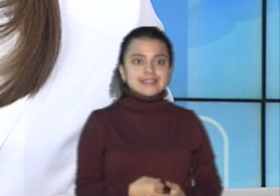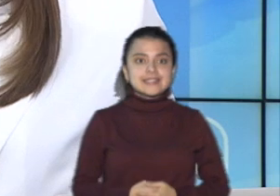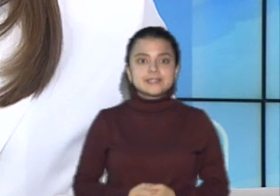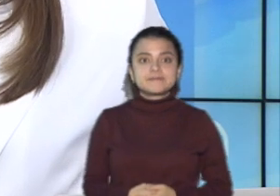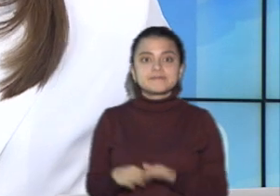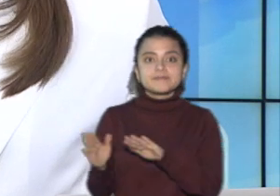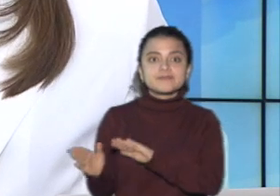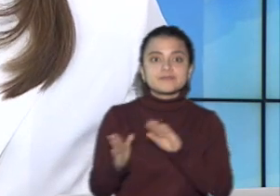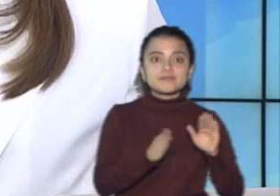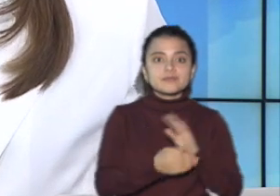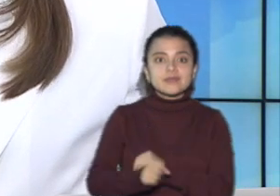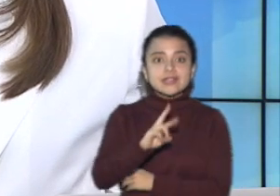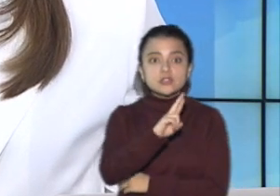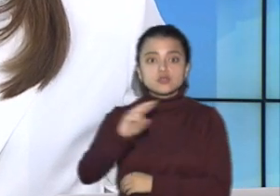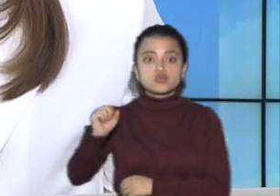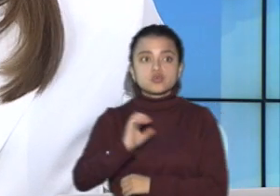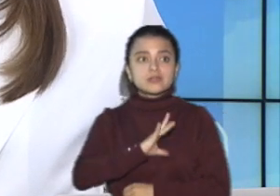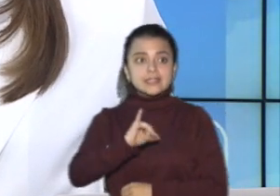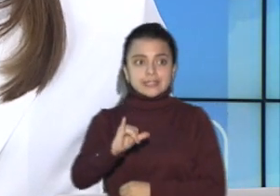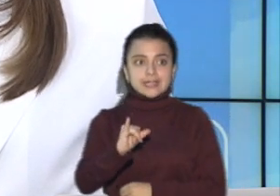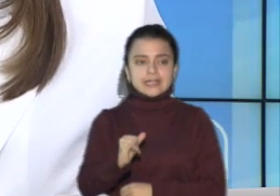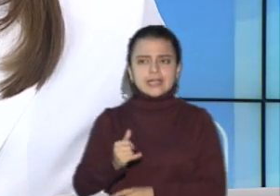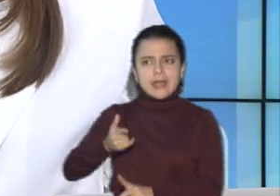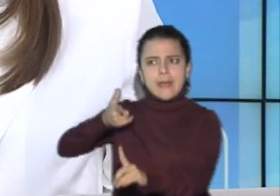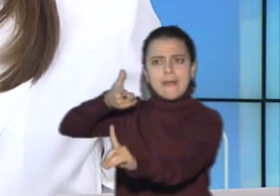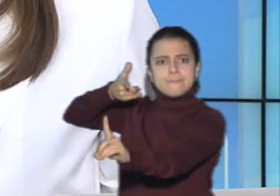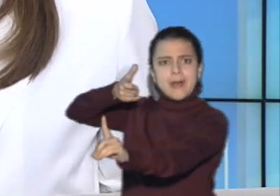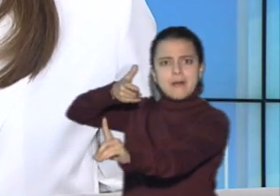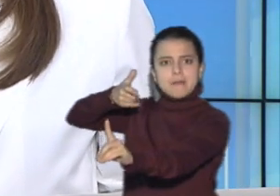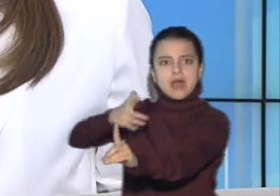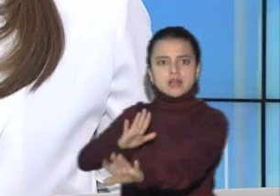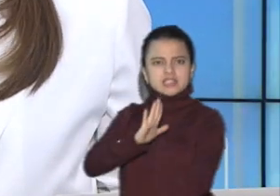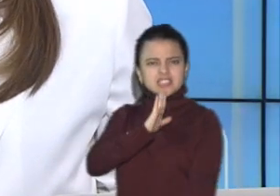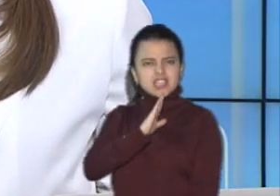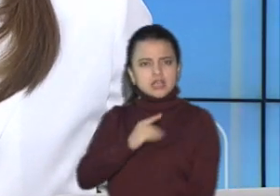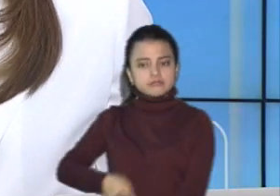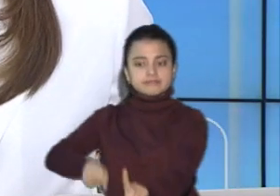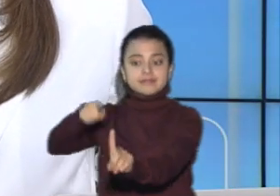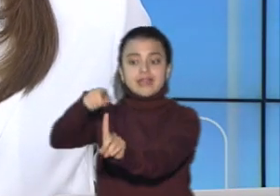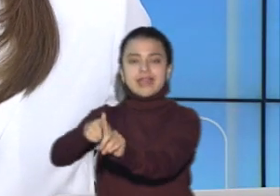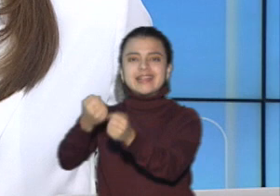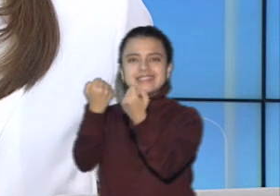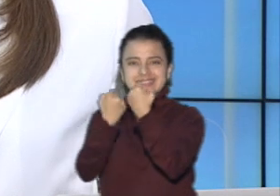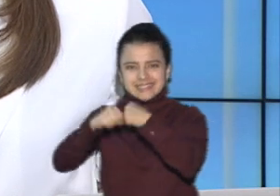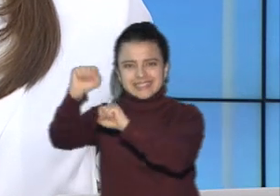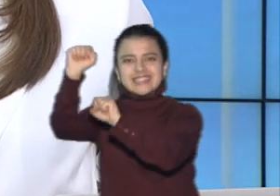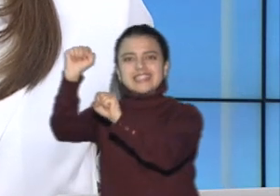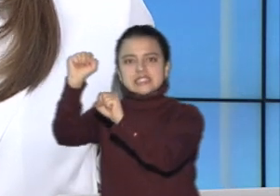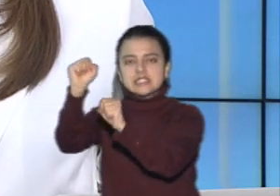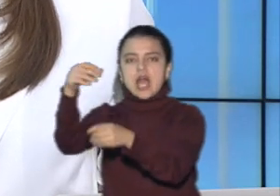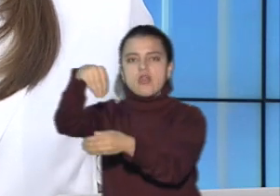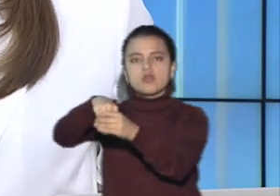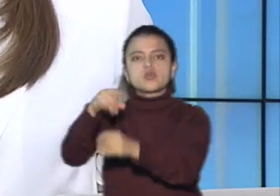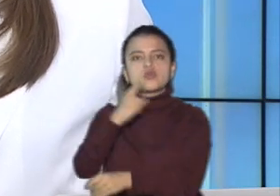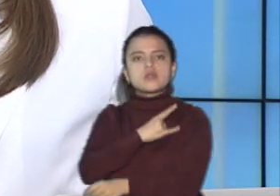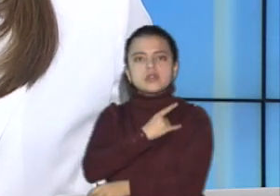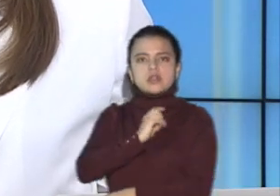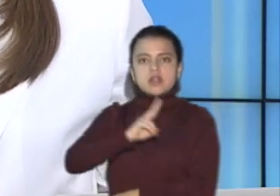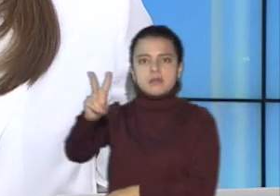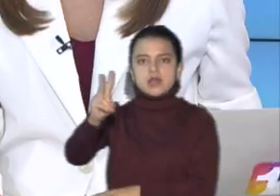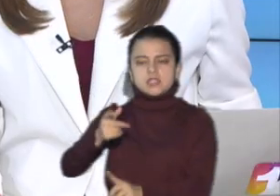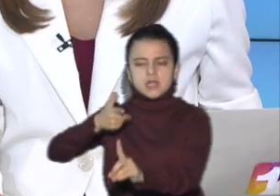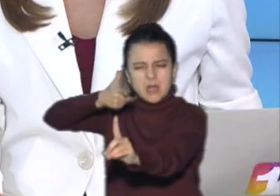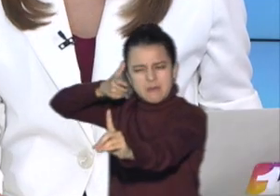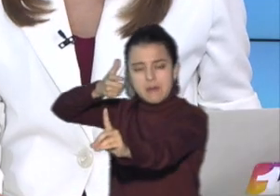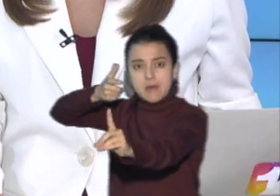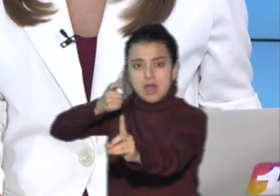en el sur de Cali se registró esta mañana un ataque sicarial contra un sindicalista de la Universidad del Valle. El homicida fue capturado.